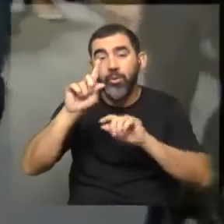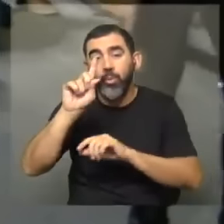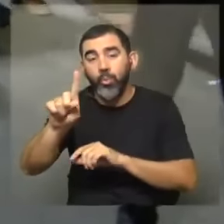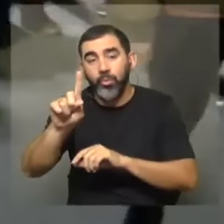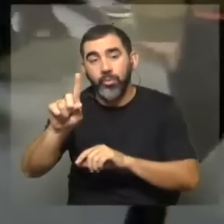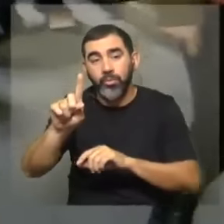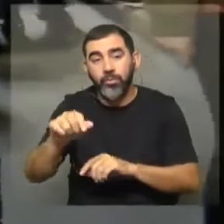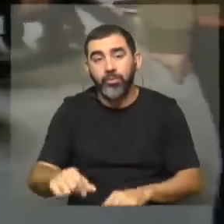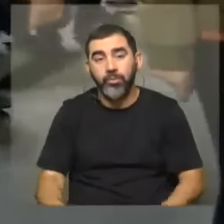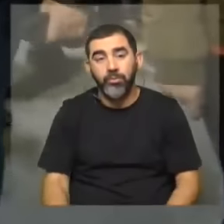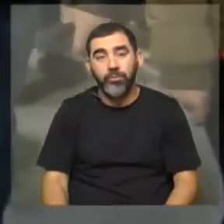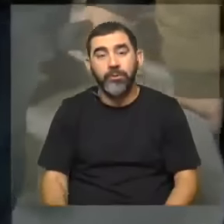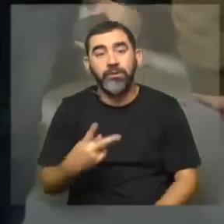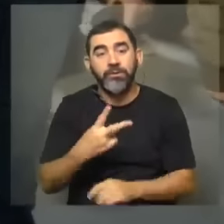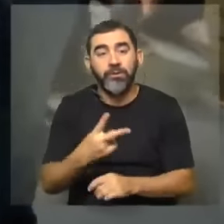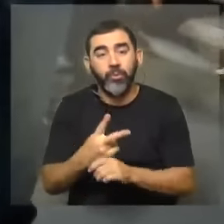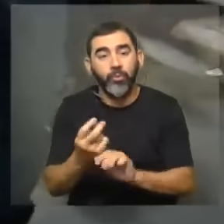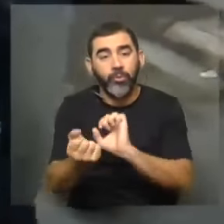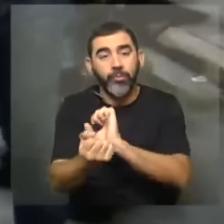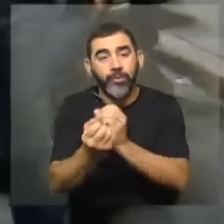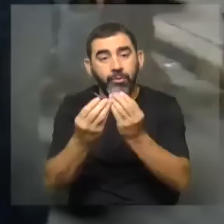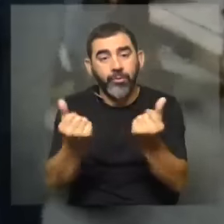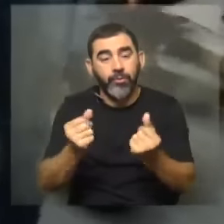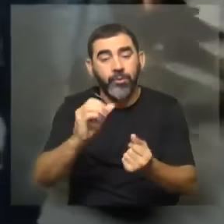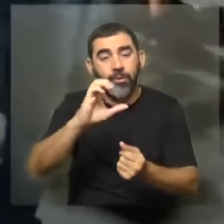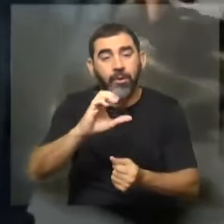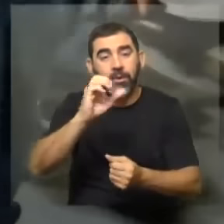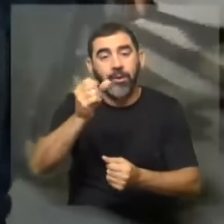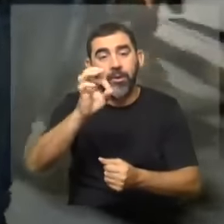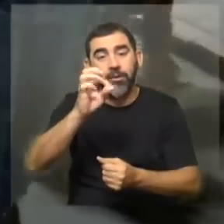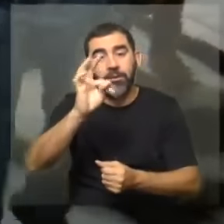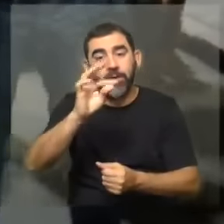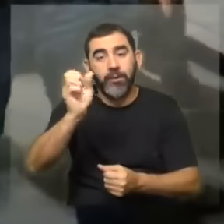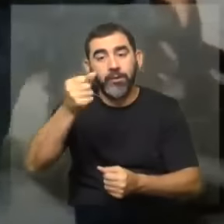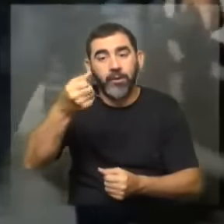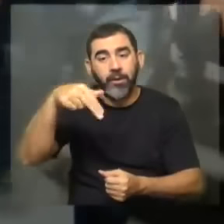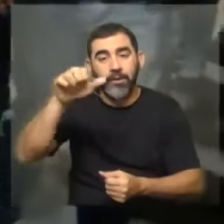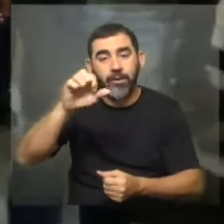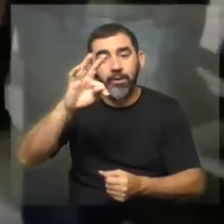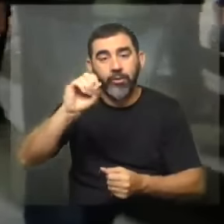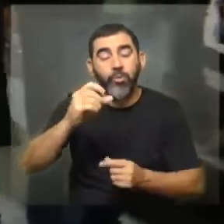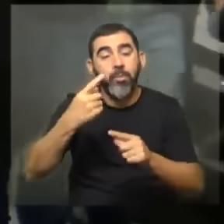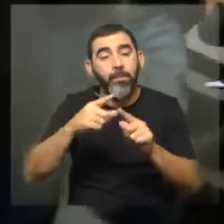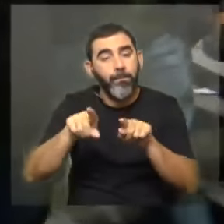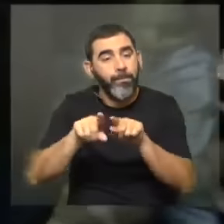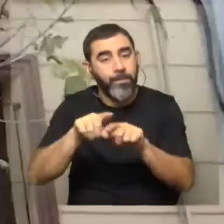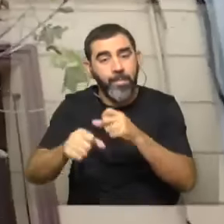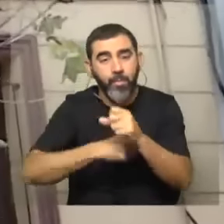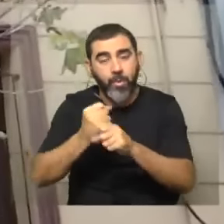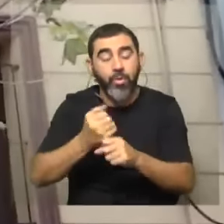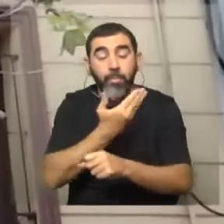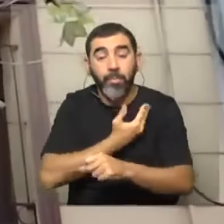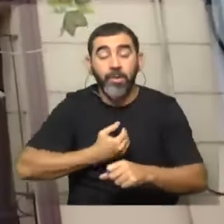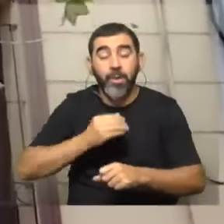1971 el segundo detenido desaparecido fue castaño en el mismo año cuando gobernaba Pacheco areco por